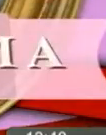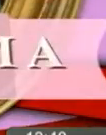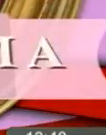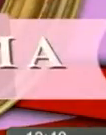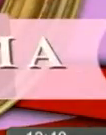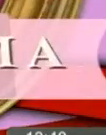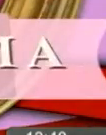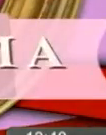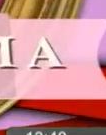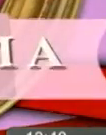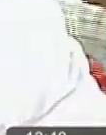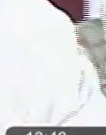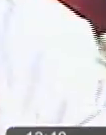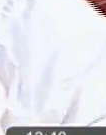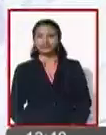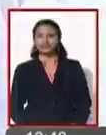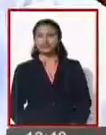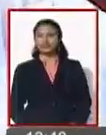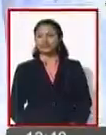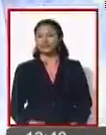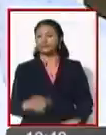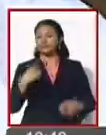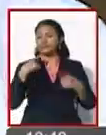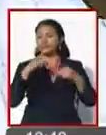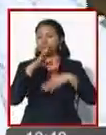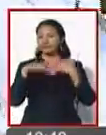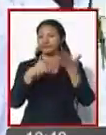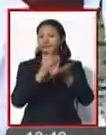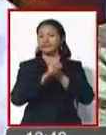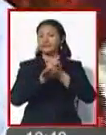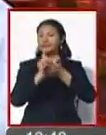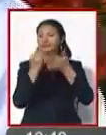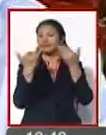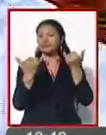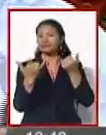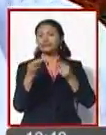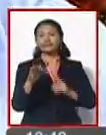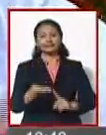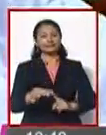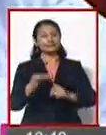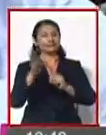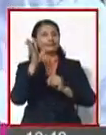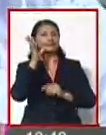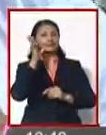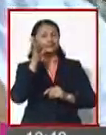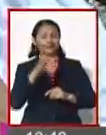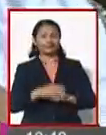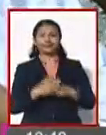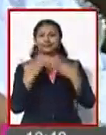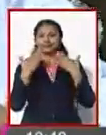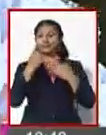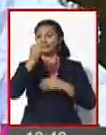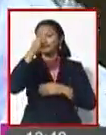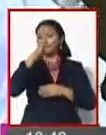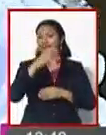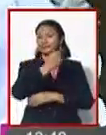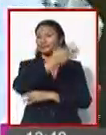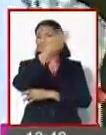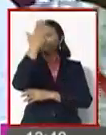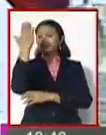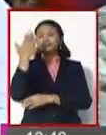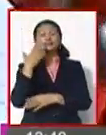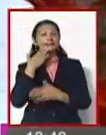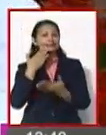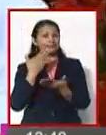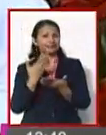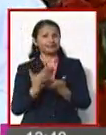ella es así, es ella. Lo hemos anunciado toda la semana, hoy es un día especial para las mamás. Gracias a Dios el cielo está